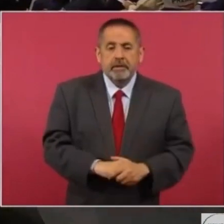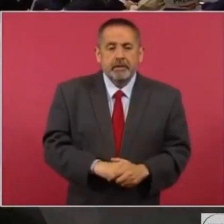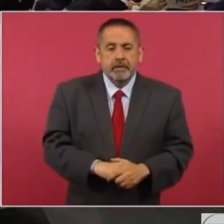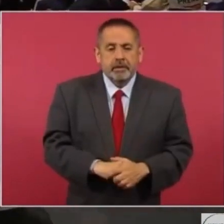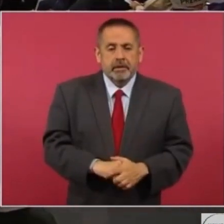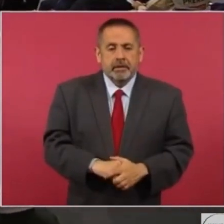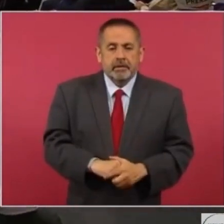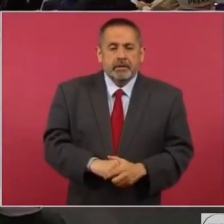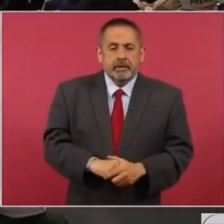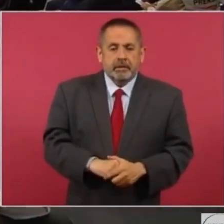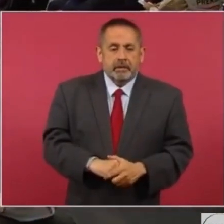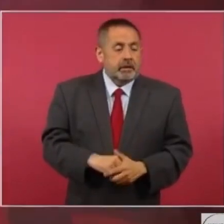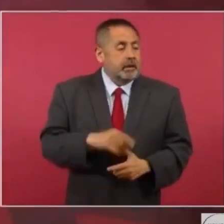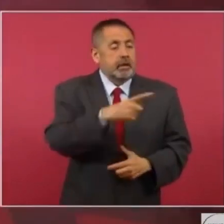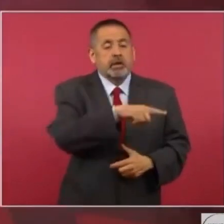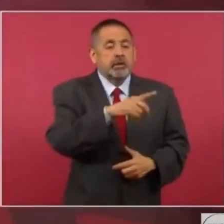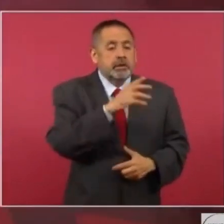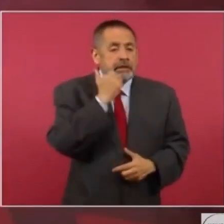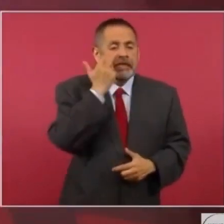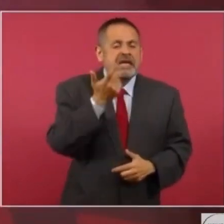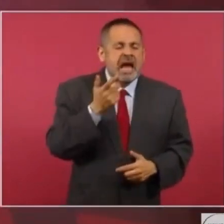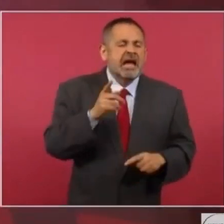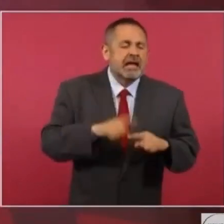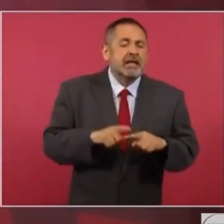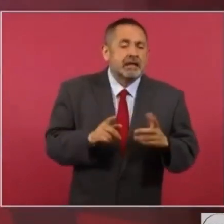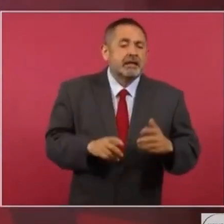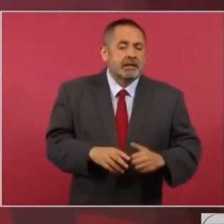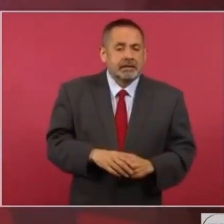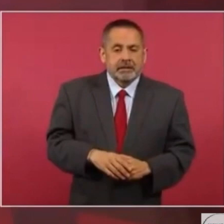¿qué creen que querían?